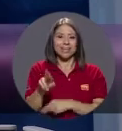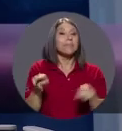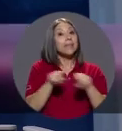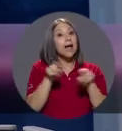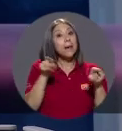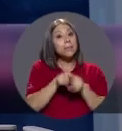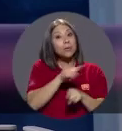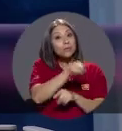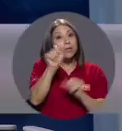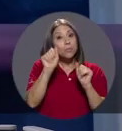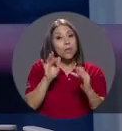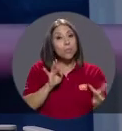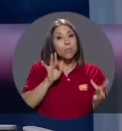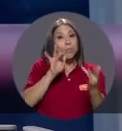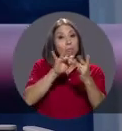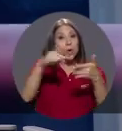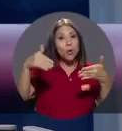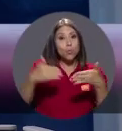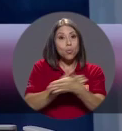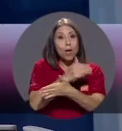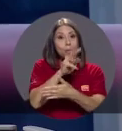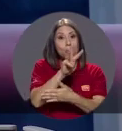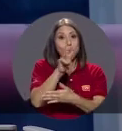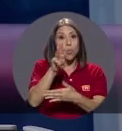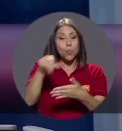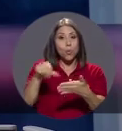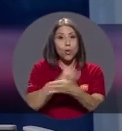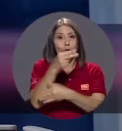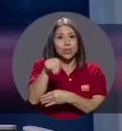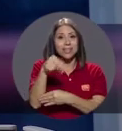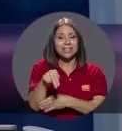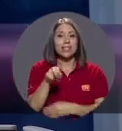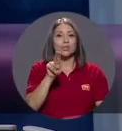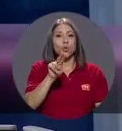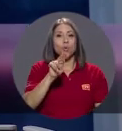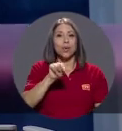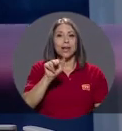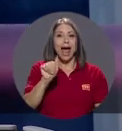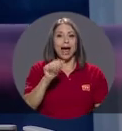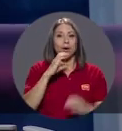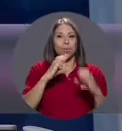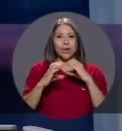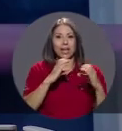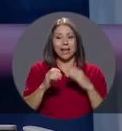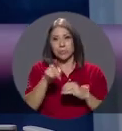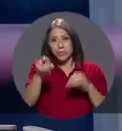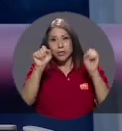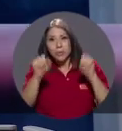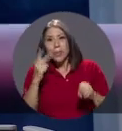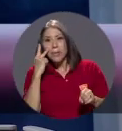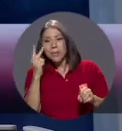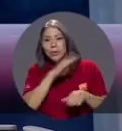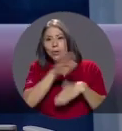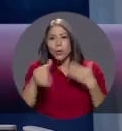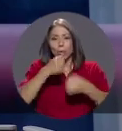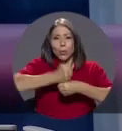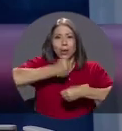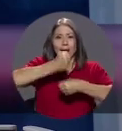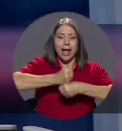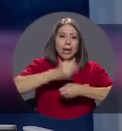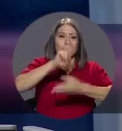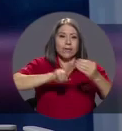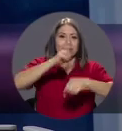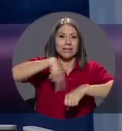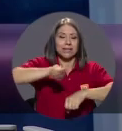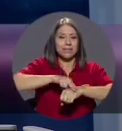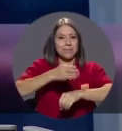www.una.ac.cr. También le invito a visitar el nuevo portal de noticias de la Universidad Nacional, Una Comunica, donde usted se podrá enterar de todo lo que hace